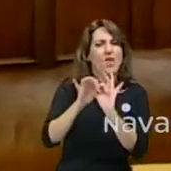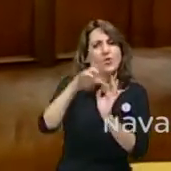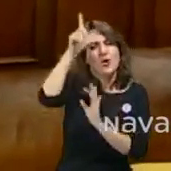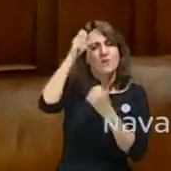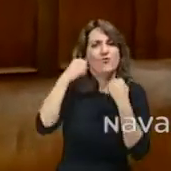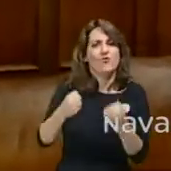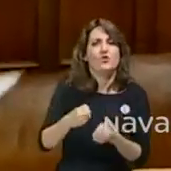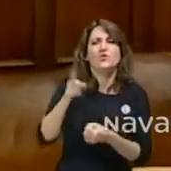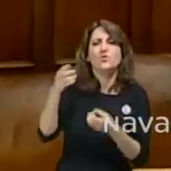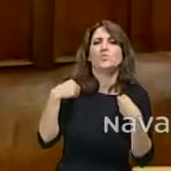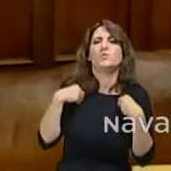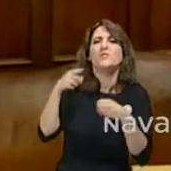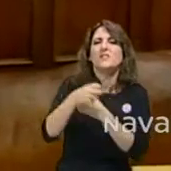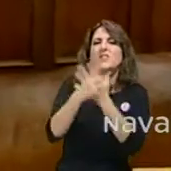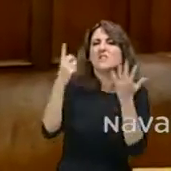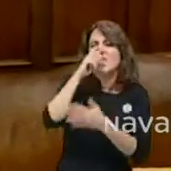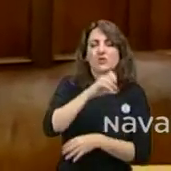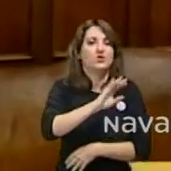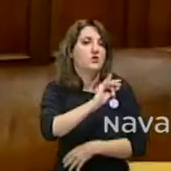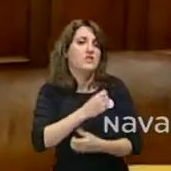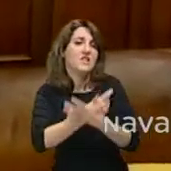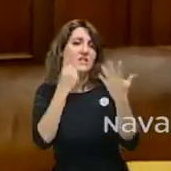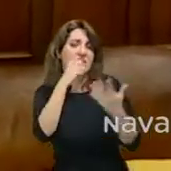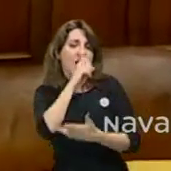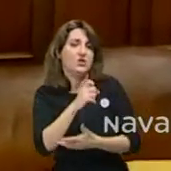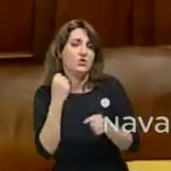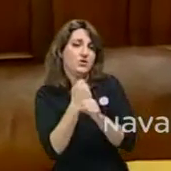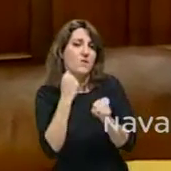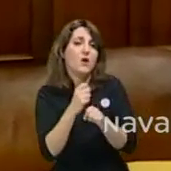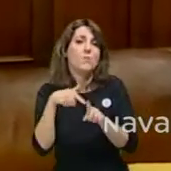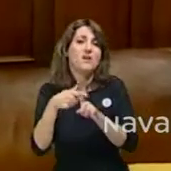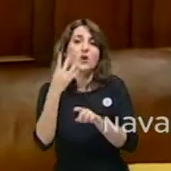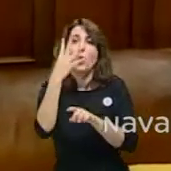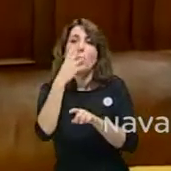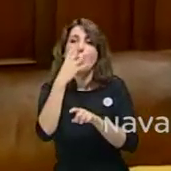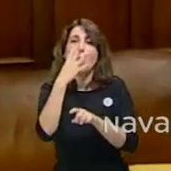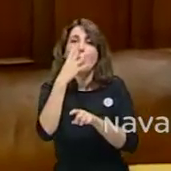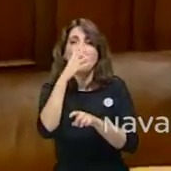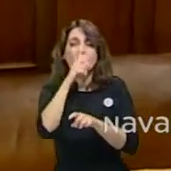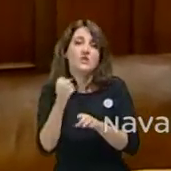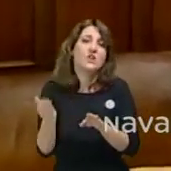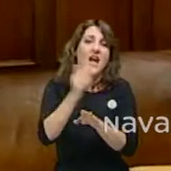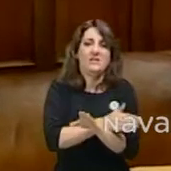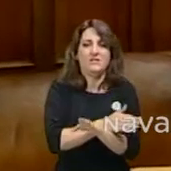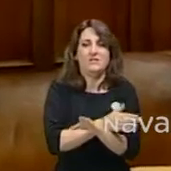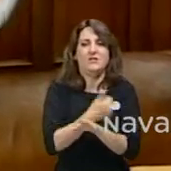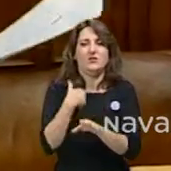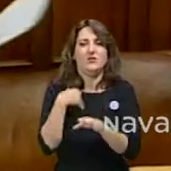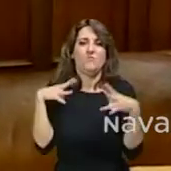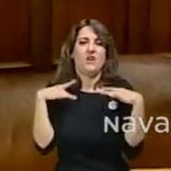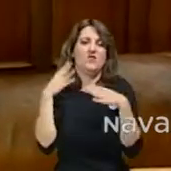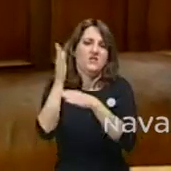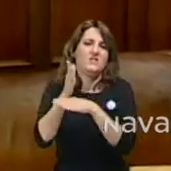16 años. Bueno, 16 años de trabajo más 4 años que fui con anterioridad todas las vacaciones en prácticamente...